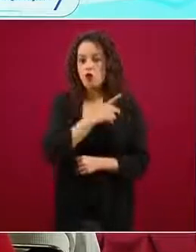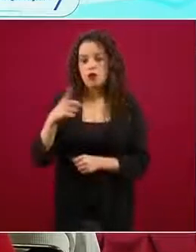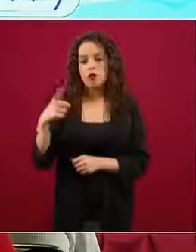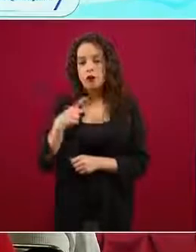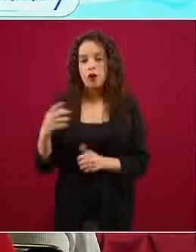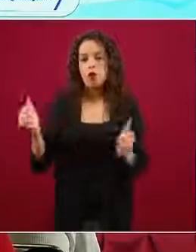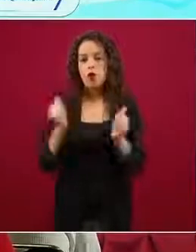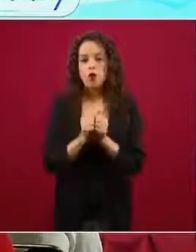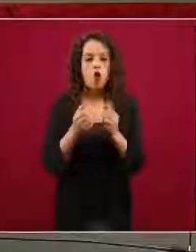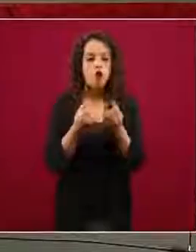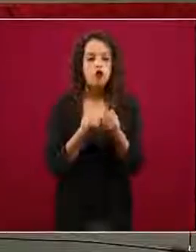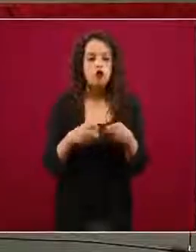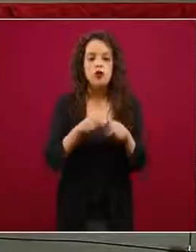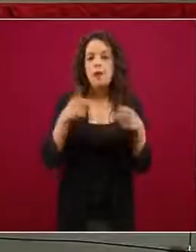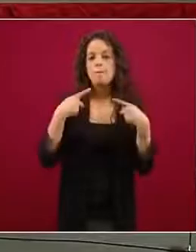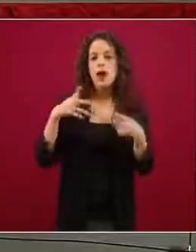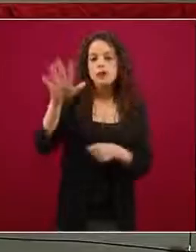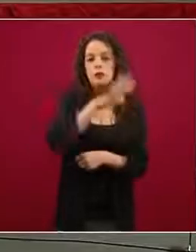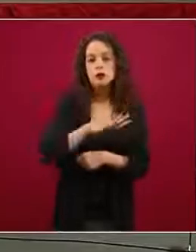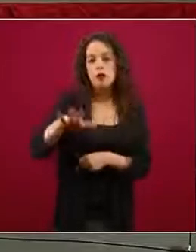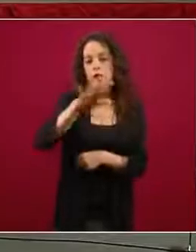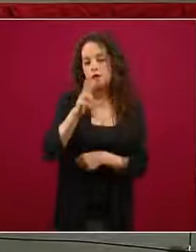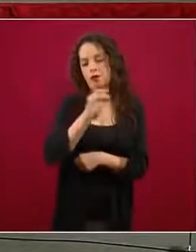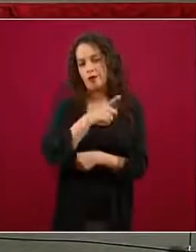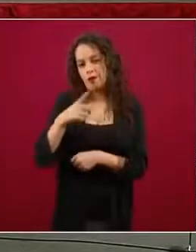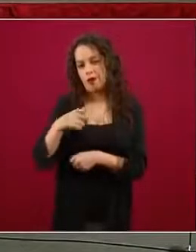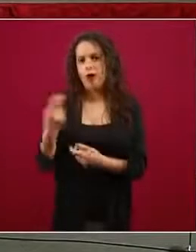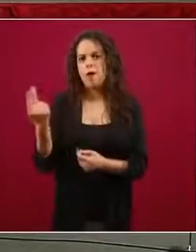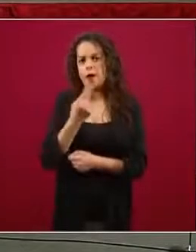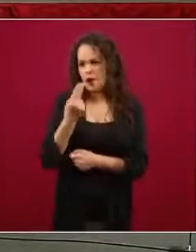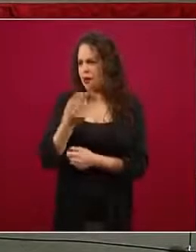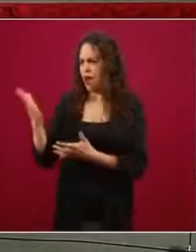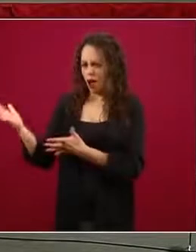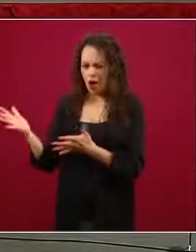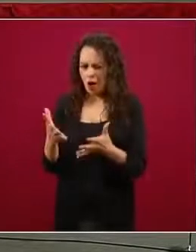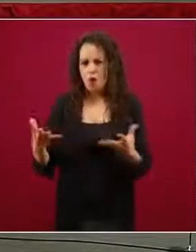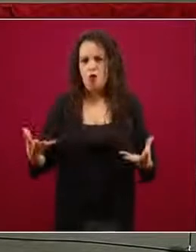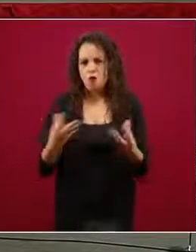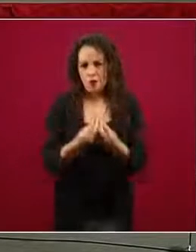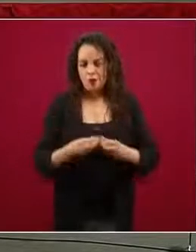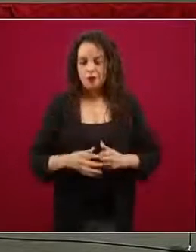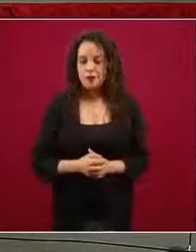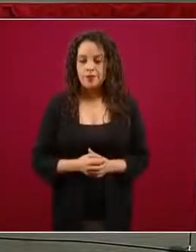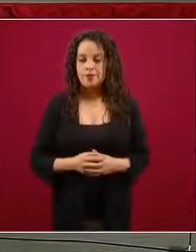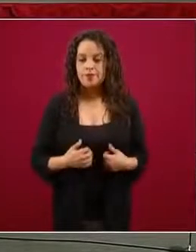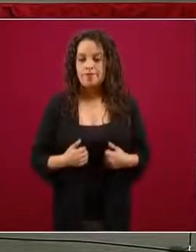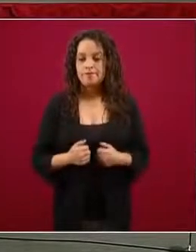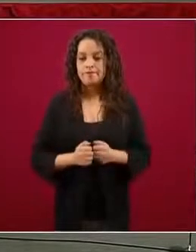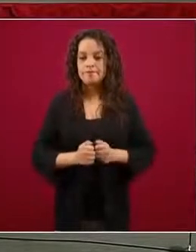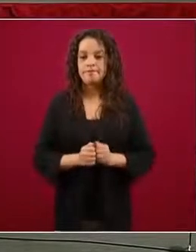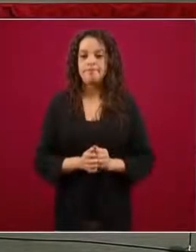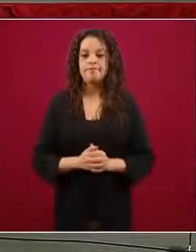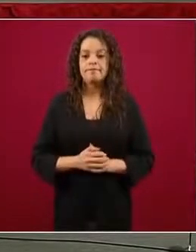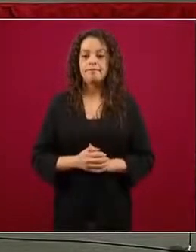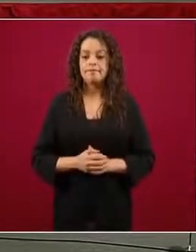Muchas gracias. Y esta es Refugio, ya la conocen, que es